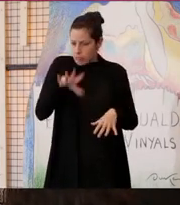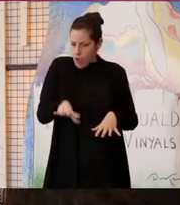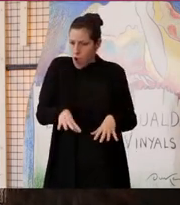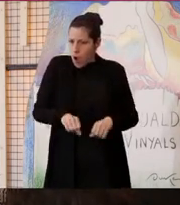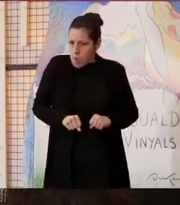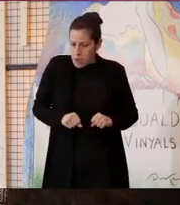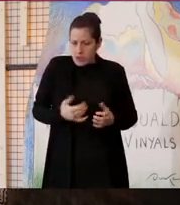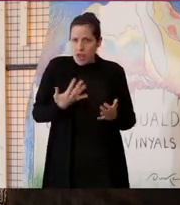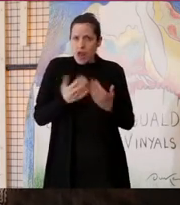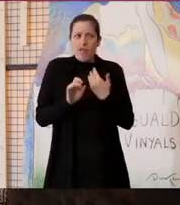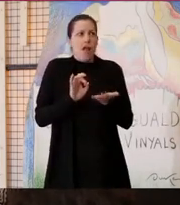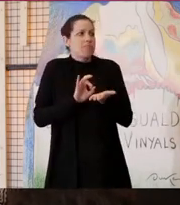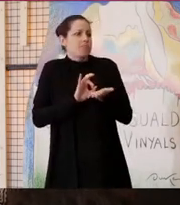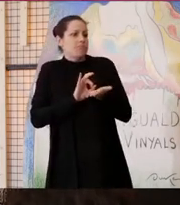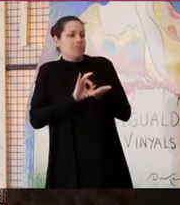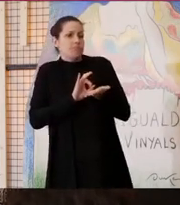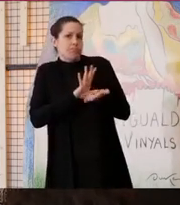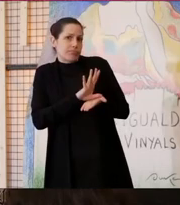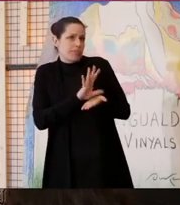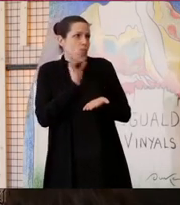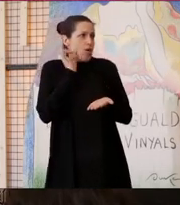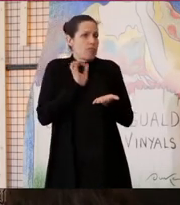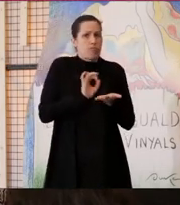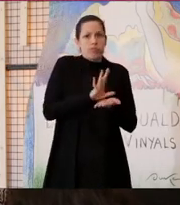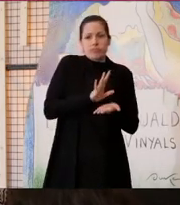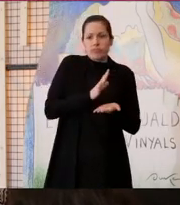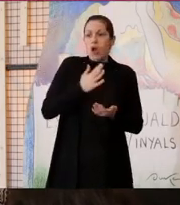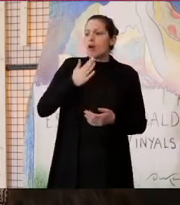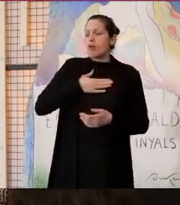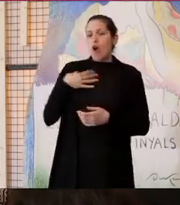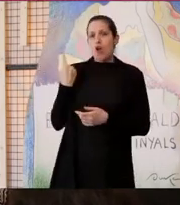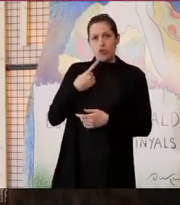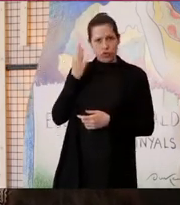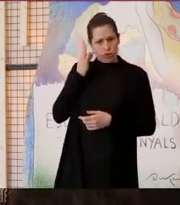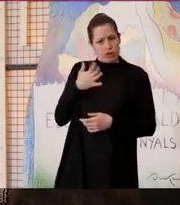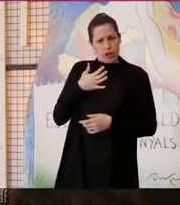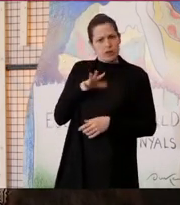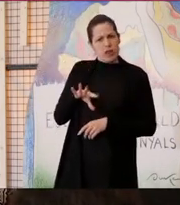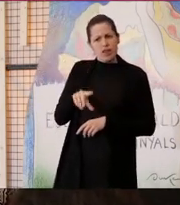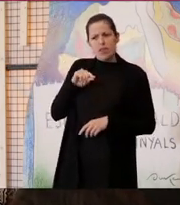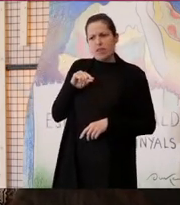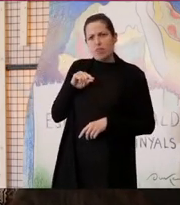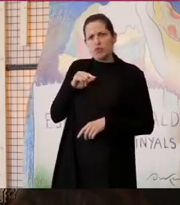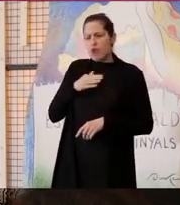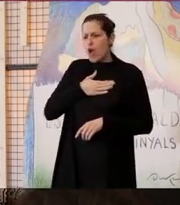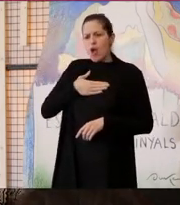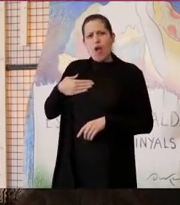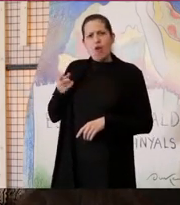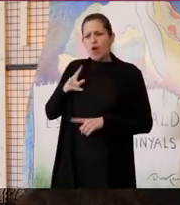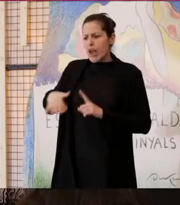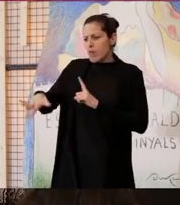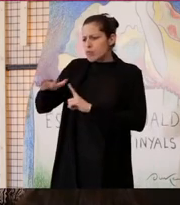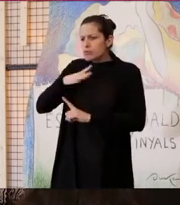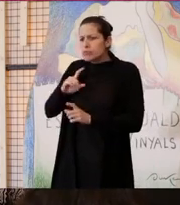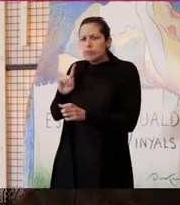decidimos que no queremos estar en ese entorno que es tan duro y tan cruel con